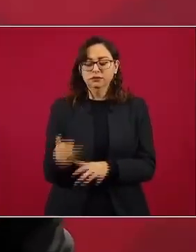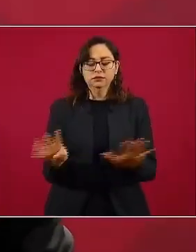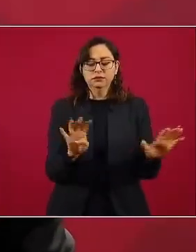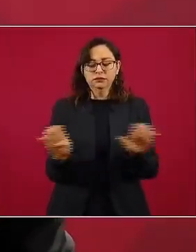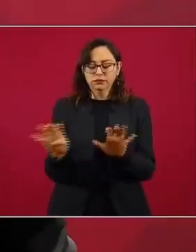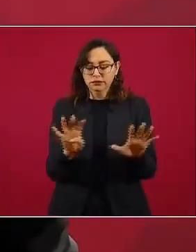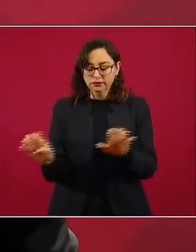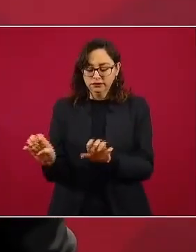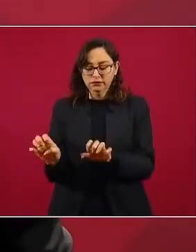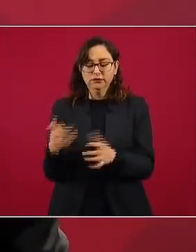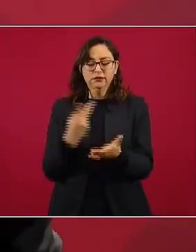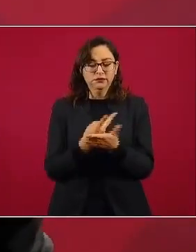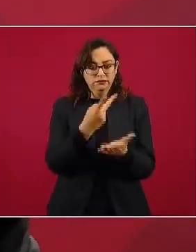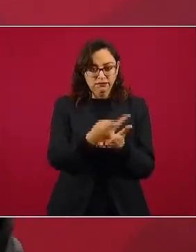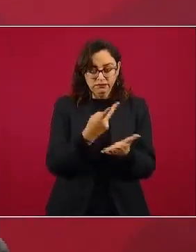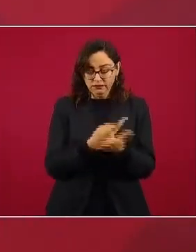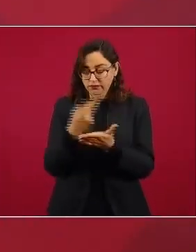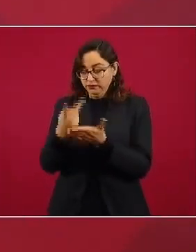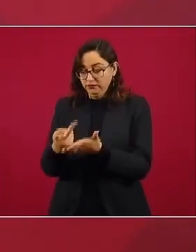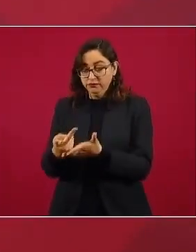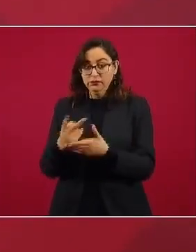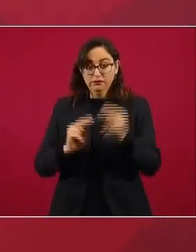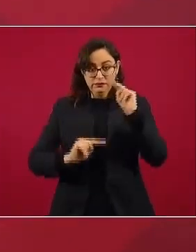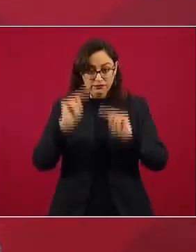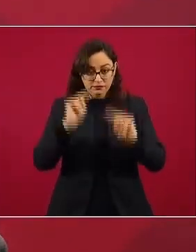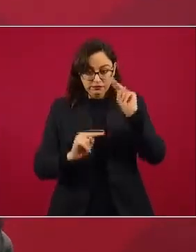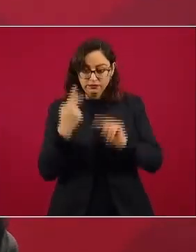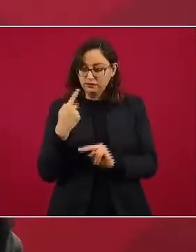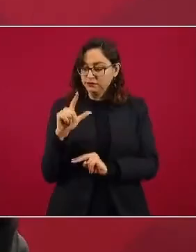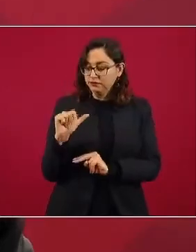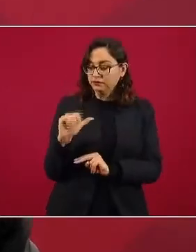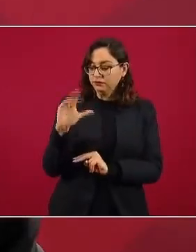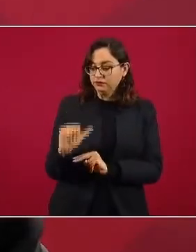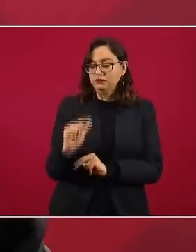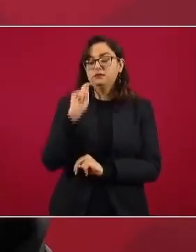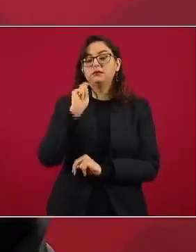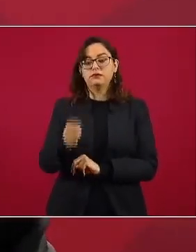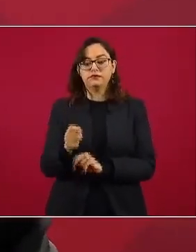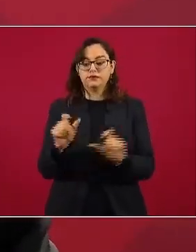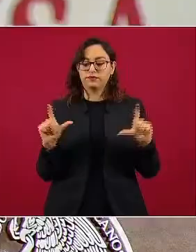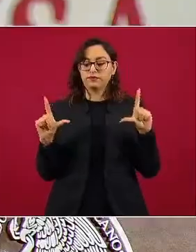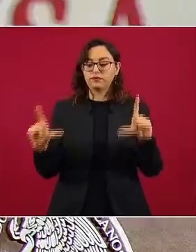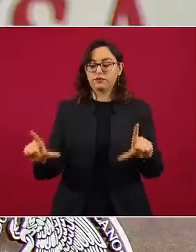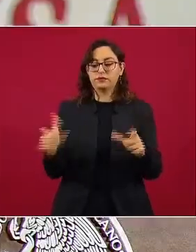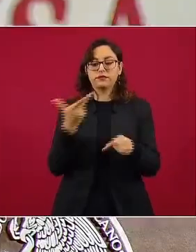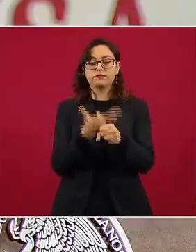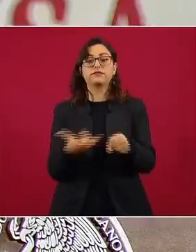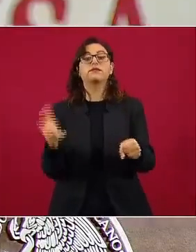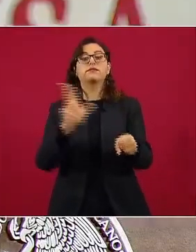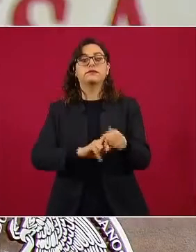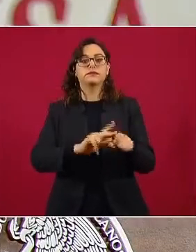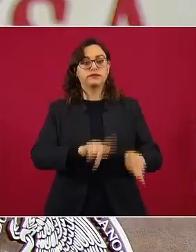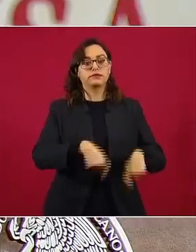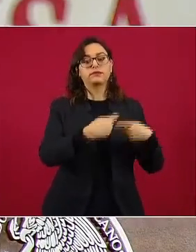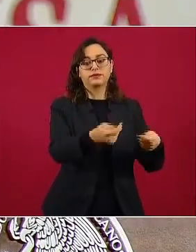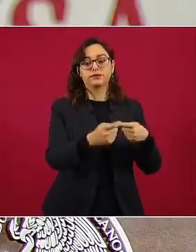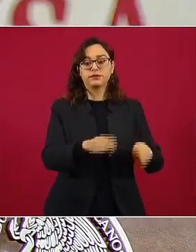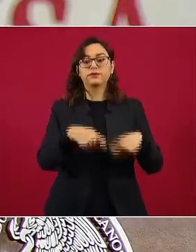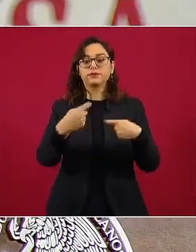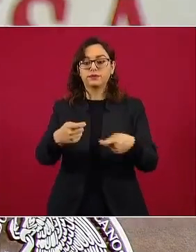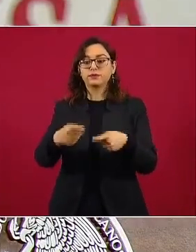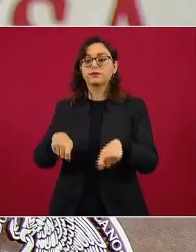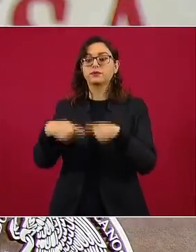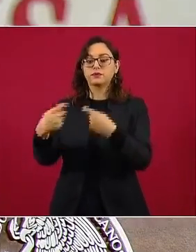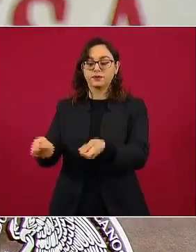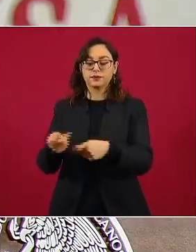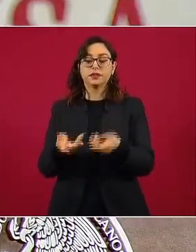placa, que van al igual número de hospitales que han estado atendiendo COVID. Es lo que,